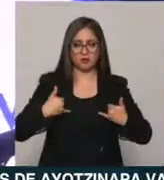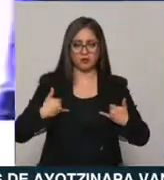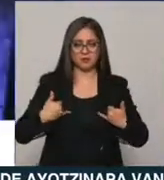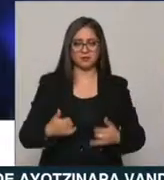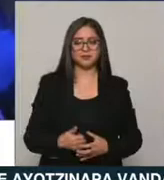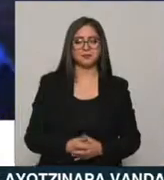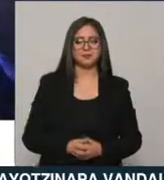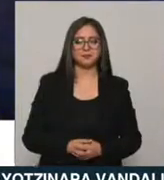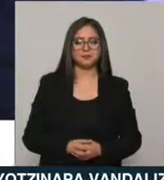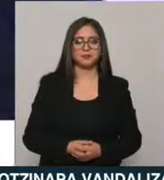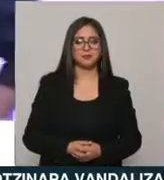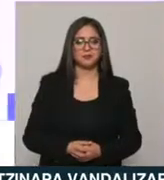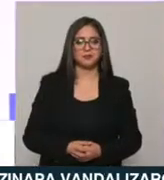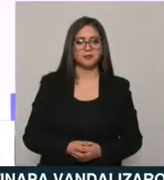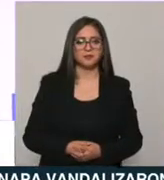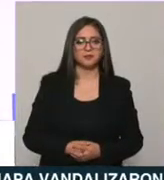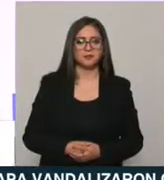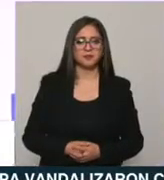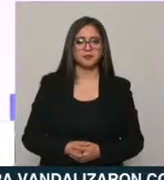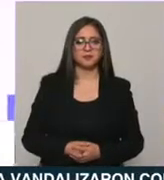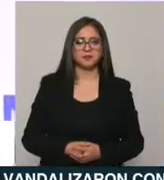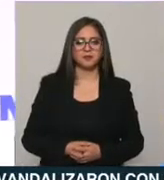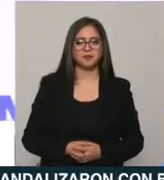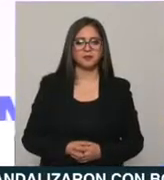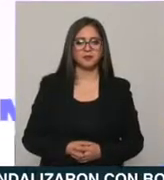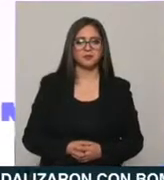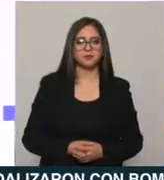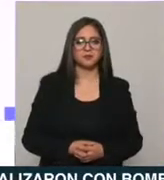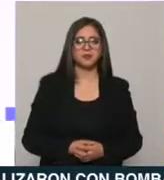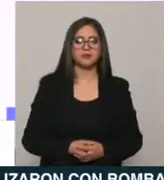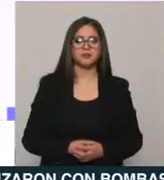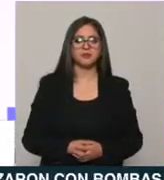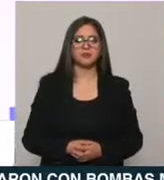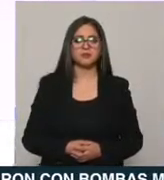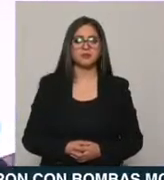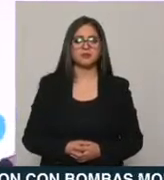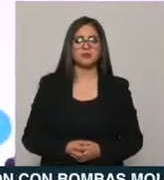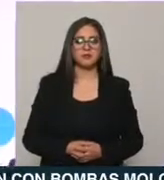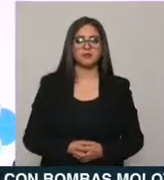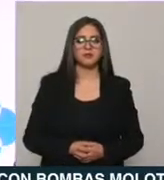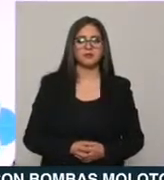Con imágenes de Joel Arias, Gloria López, 21 Noticias.